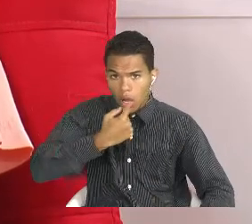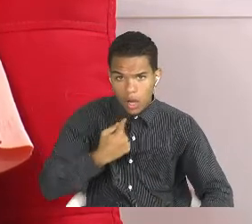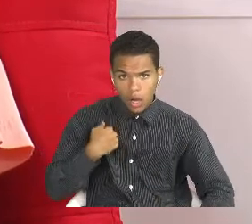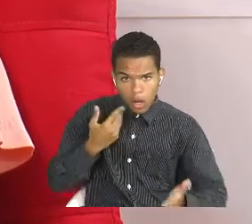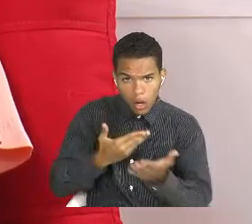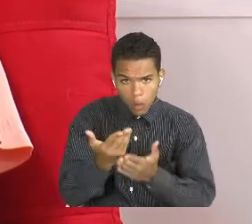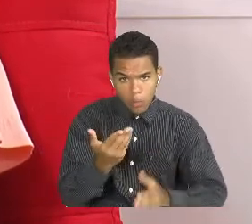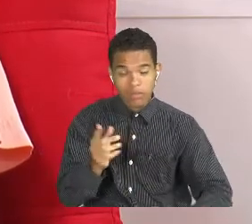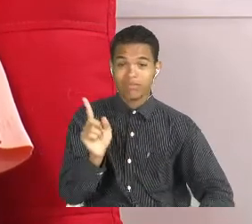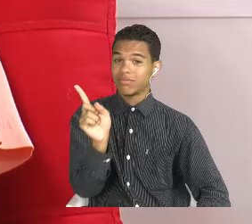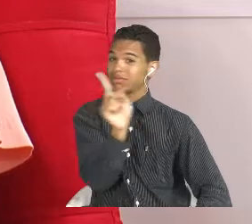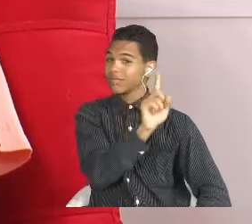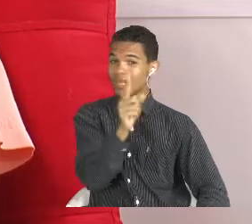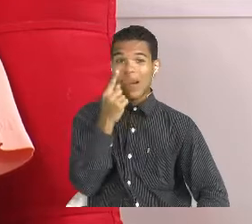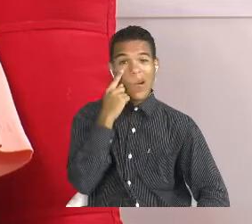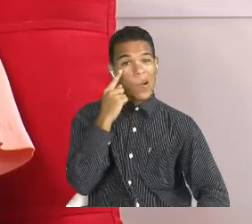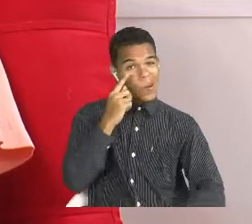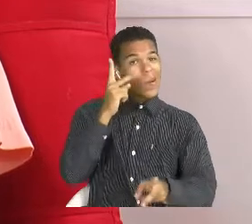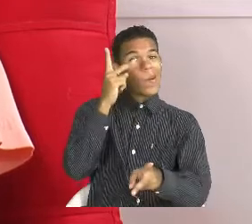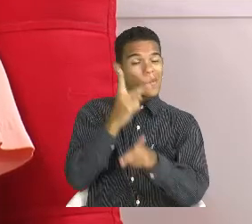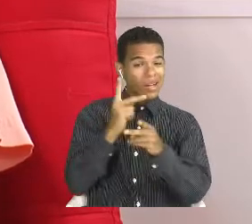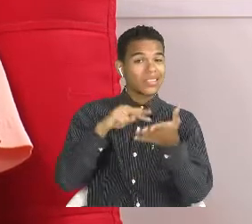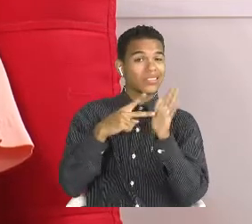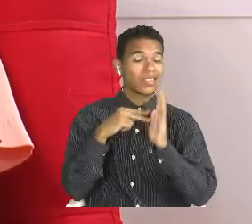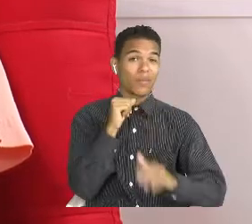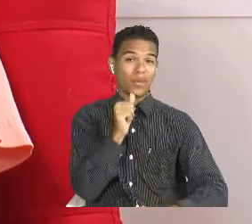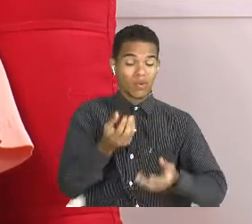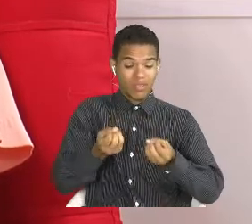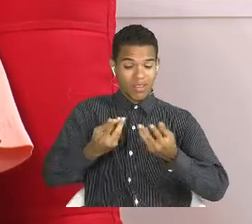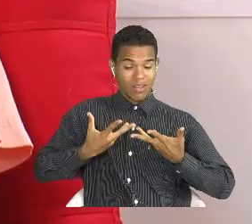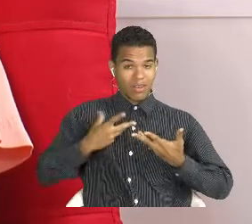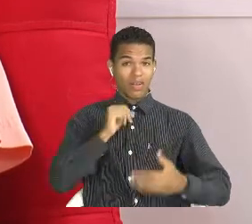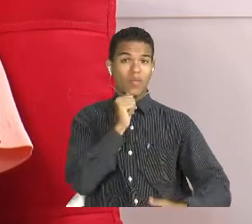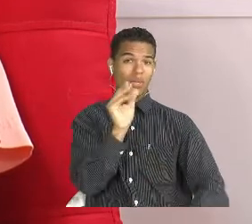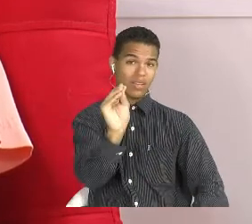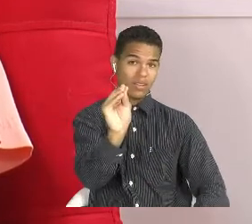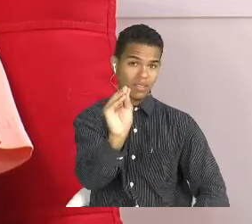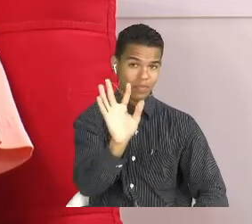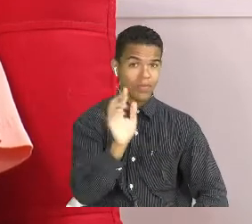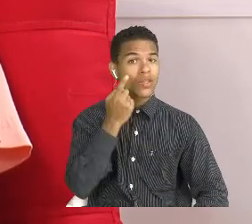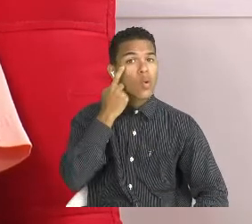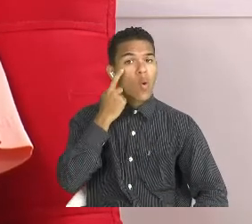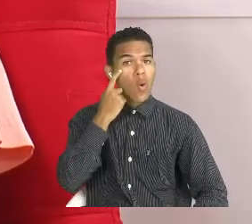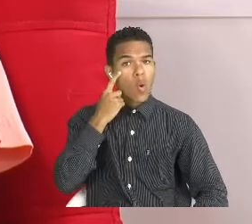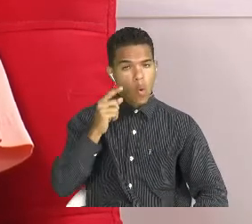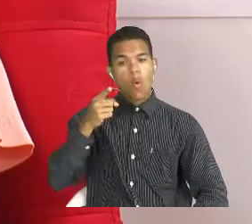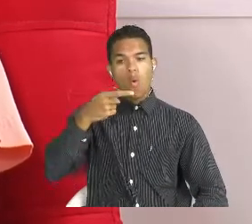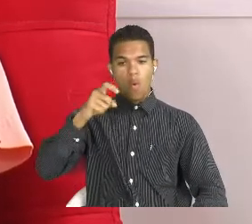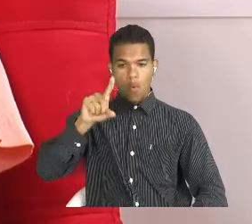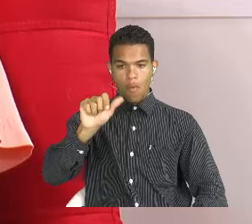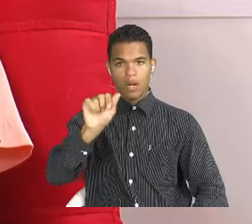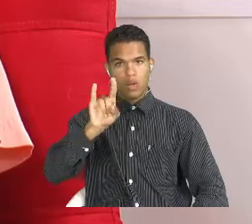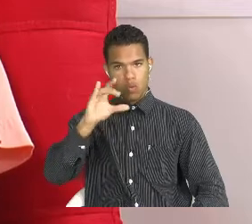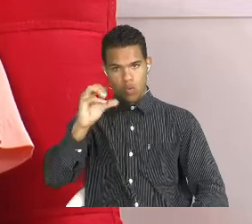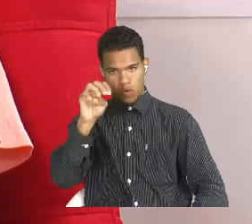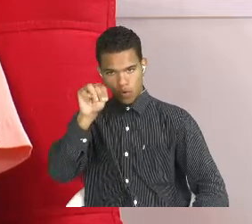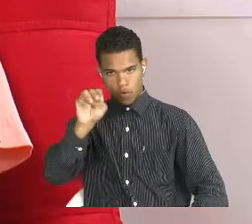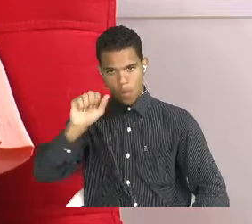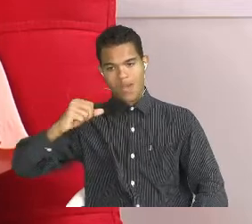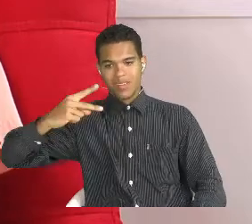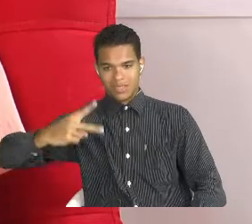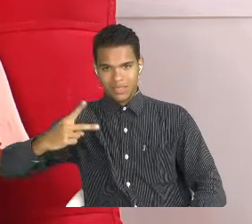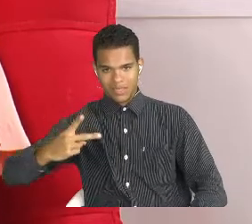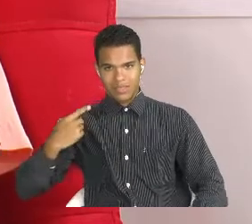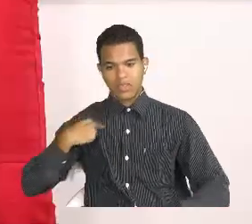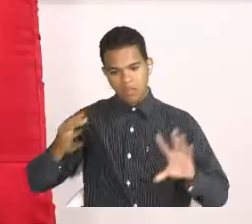glaucoma. Entonces existen otra gran variedad de tipos de glaucoma que es el secundario y que está vinculado también con enfermedades sistémicas